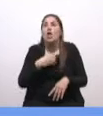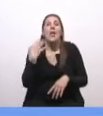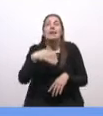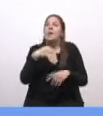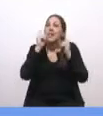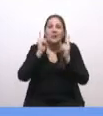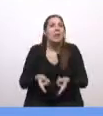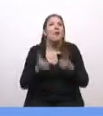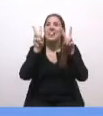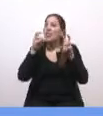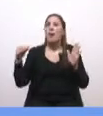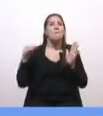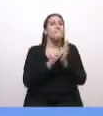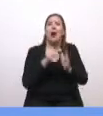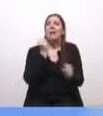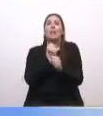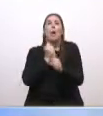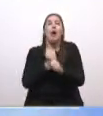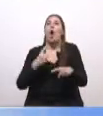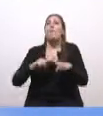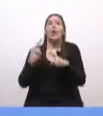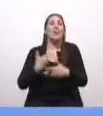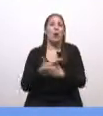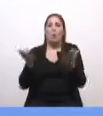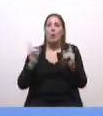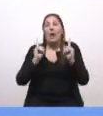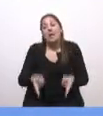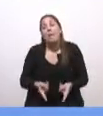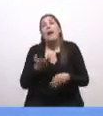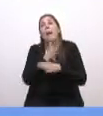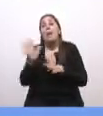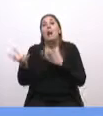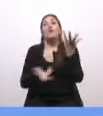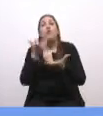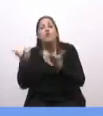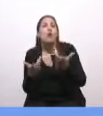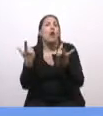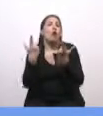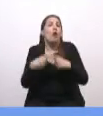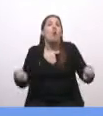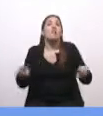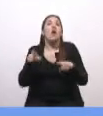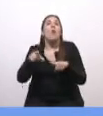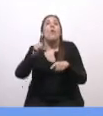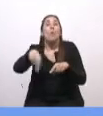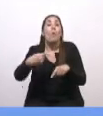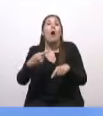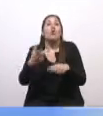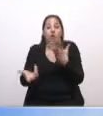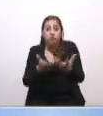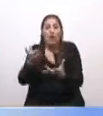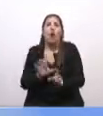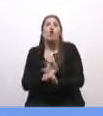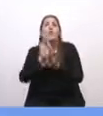también tema de agenda y de política pública además por supuesto de los incendios y cuando se producen contaminan el suelo y